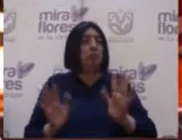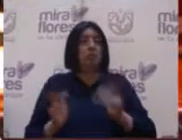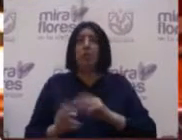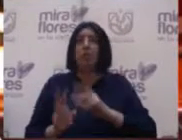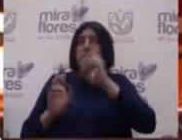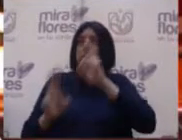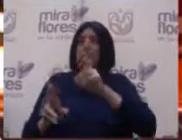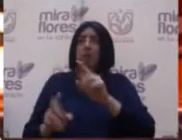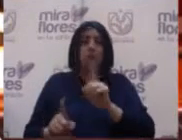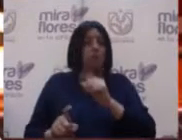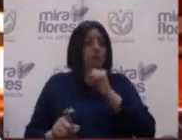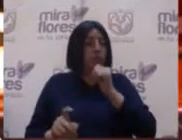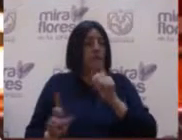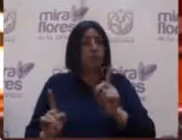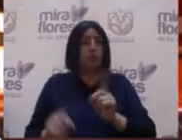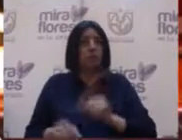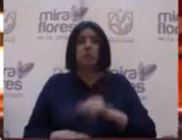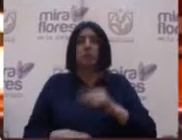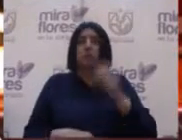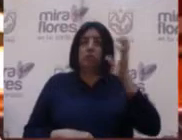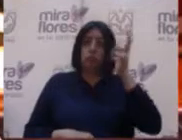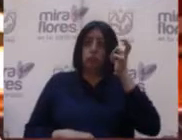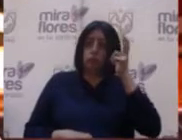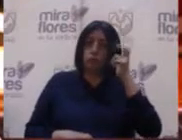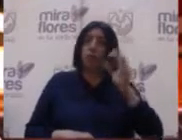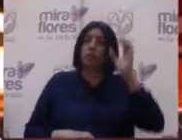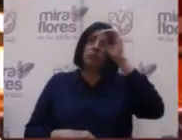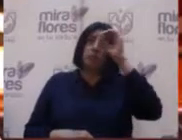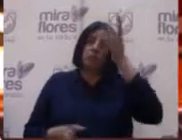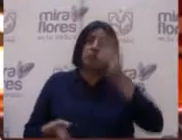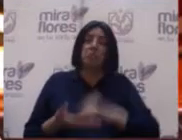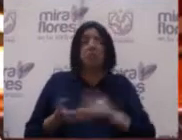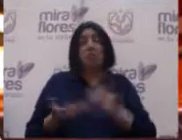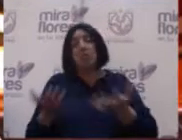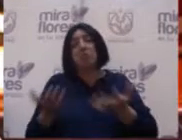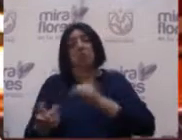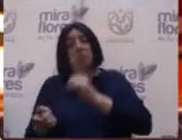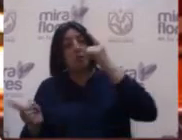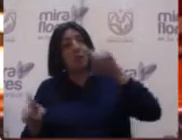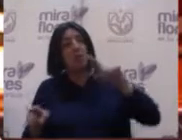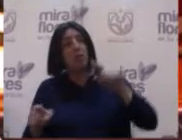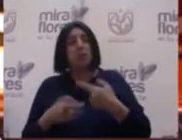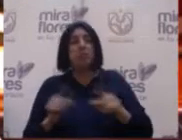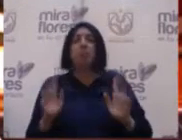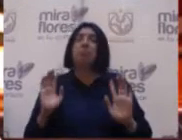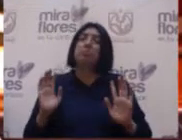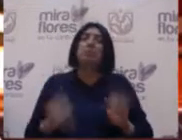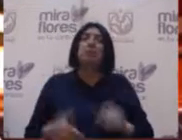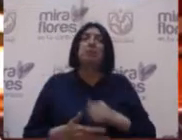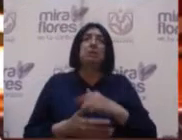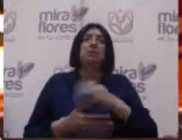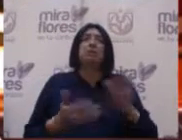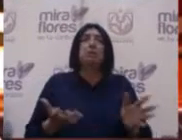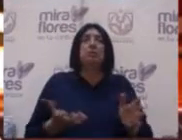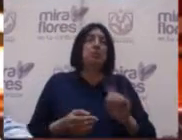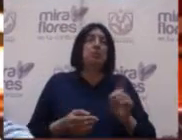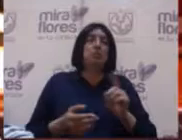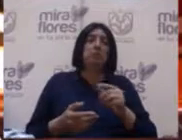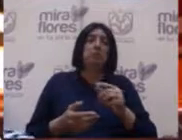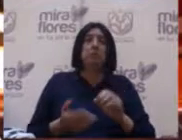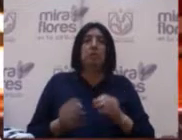de respeto, se escuchan las opiniones, uno puede estar de acuerdo o no, es parte de la democracia, como usted bien lo ha